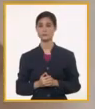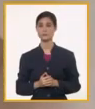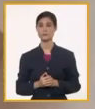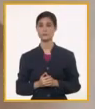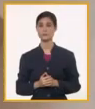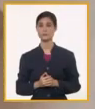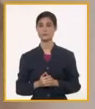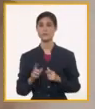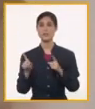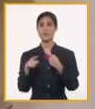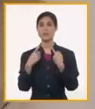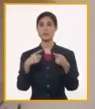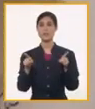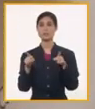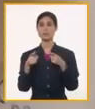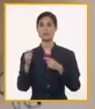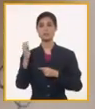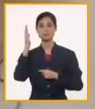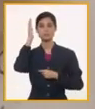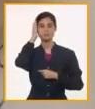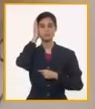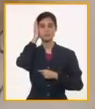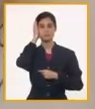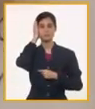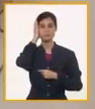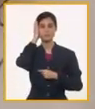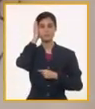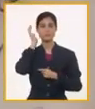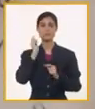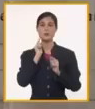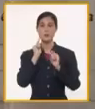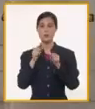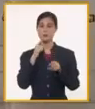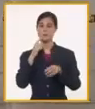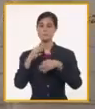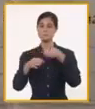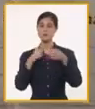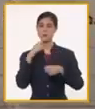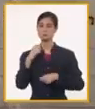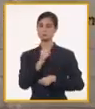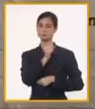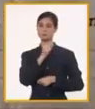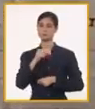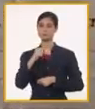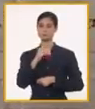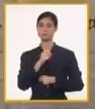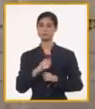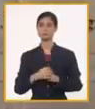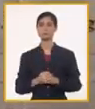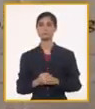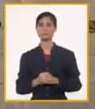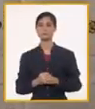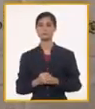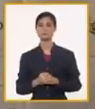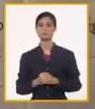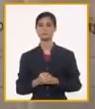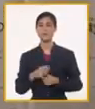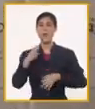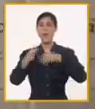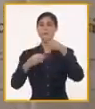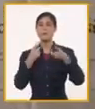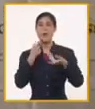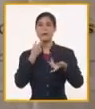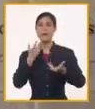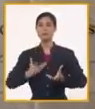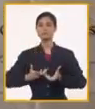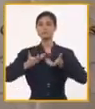Haya Dios que será divino, yo me muero como viví,